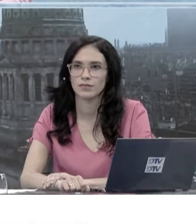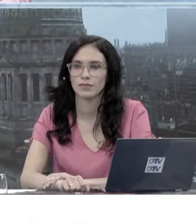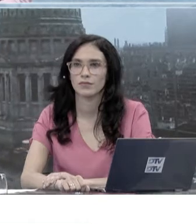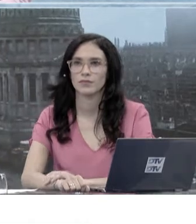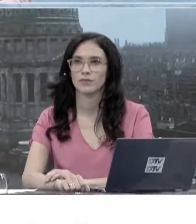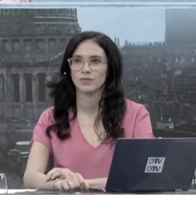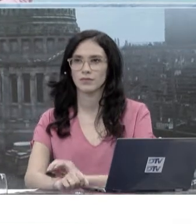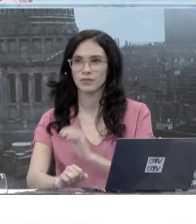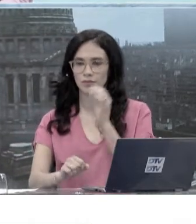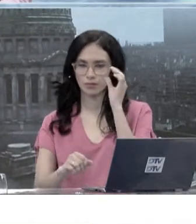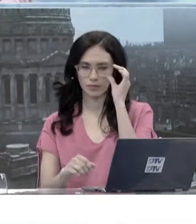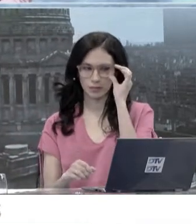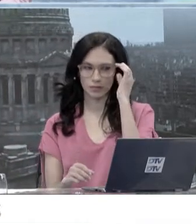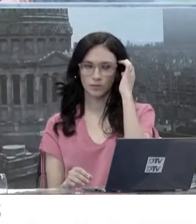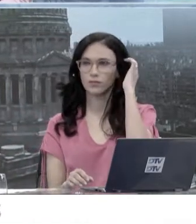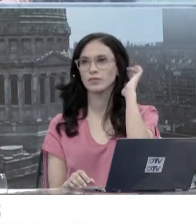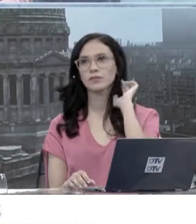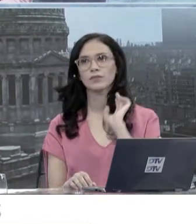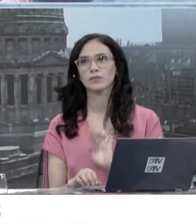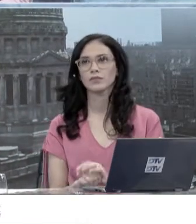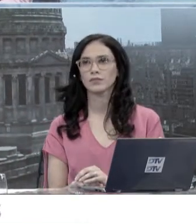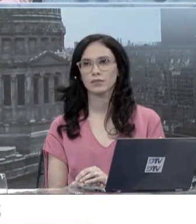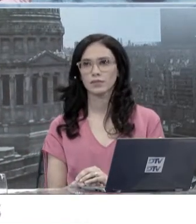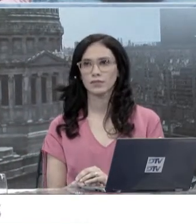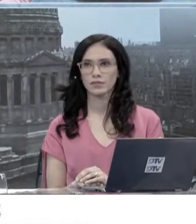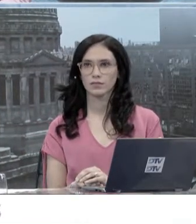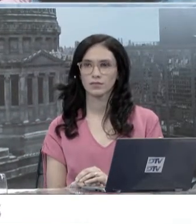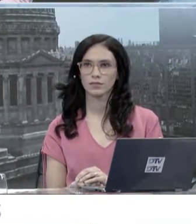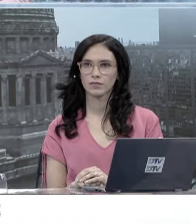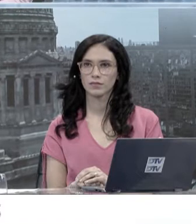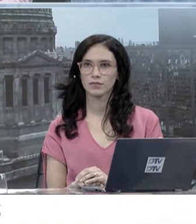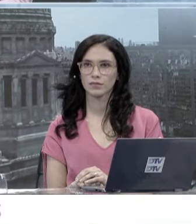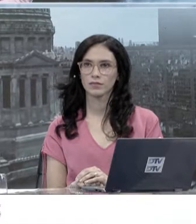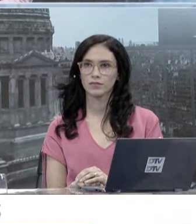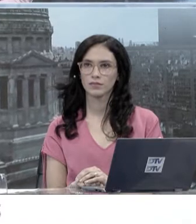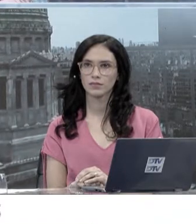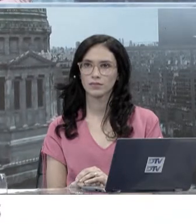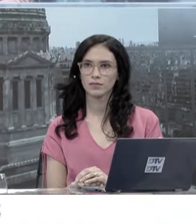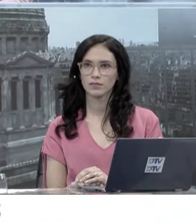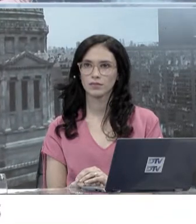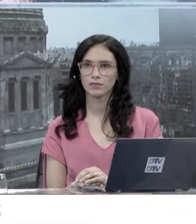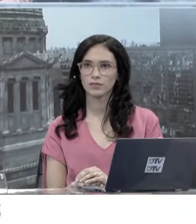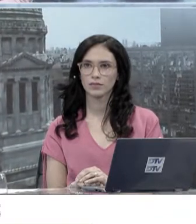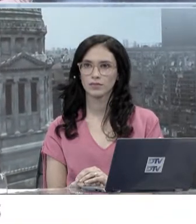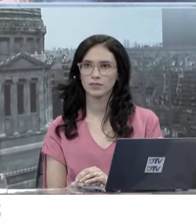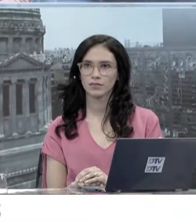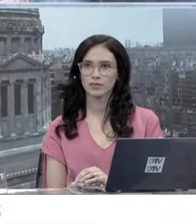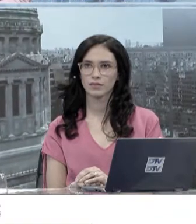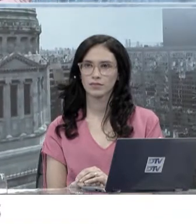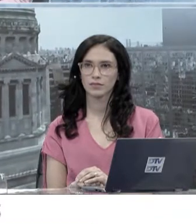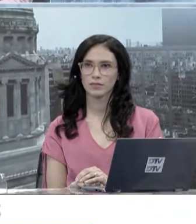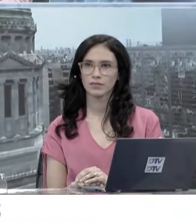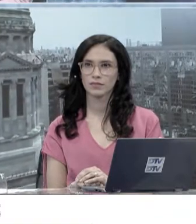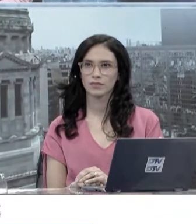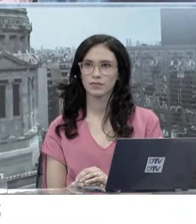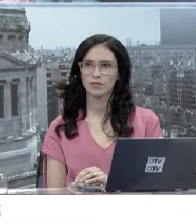de esta suerte de chantaje de Juntos por el Cambio, tratando de presionar para que no se sesione,